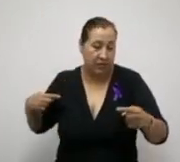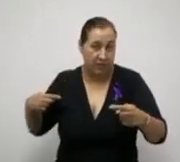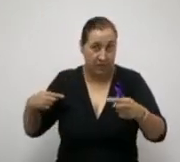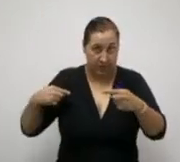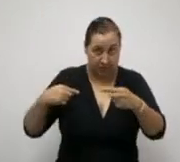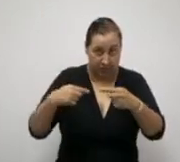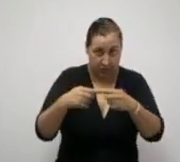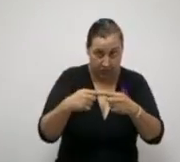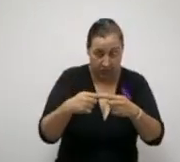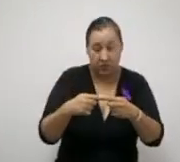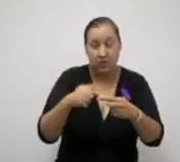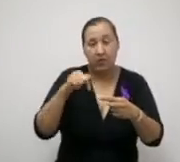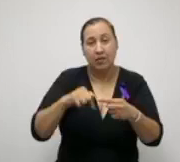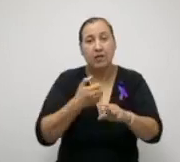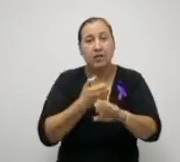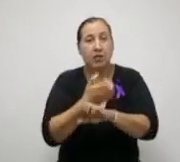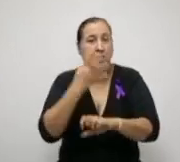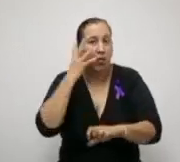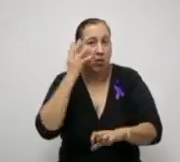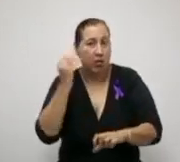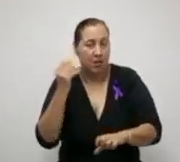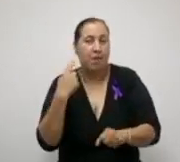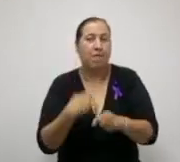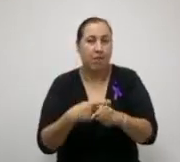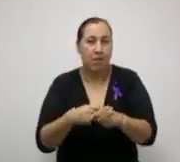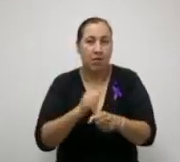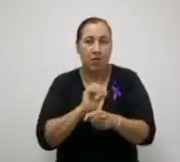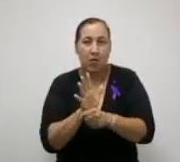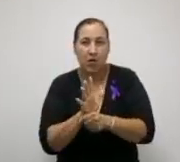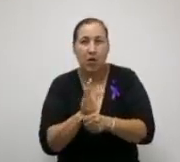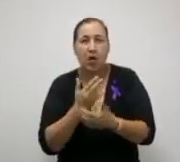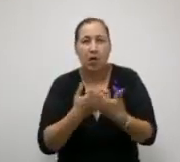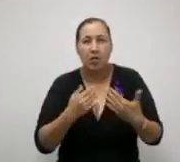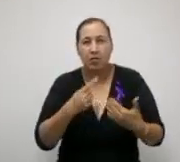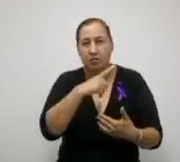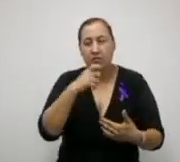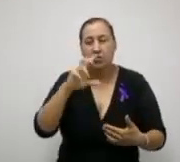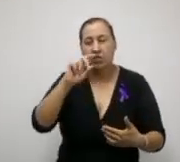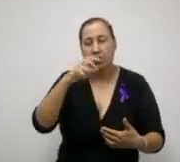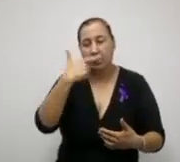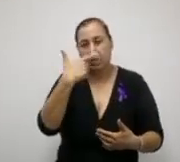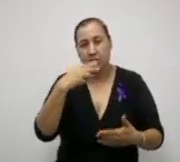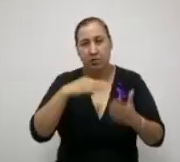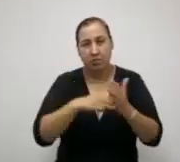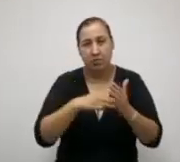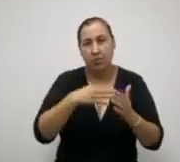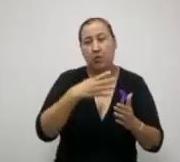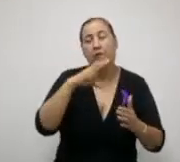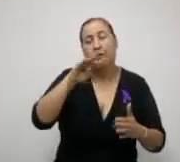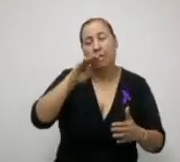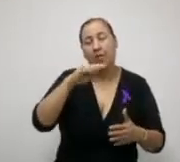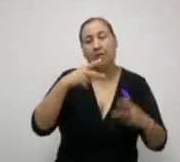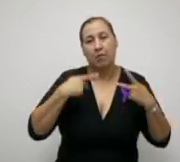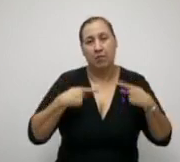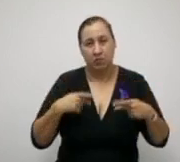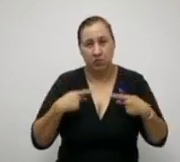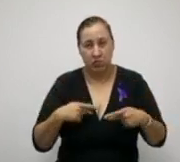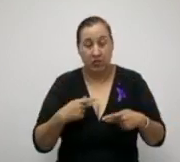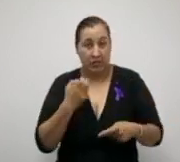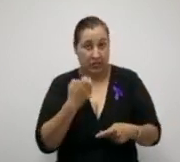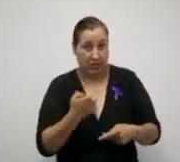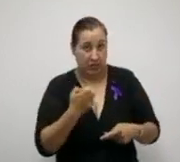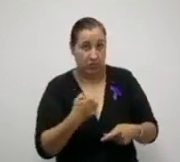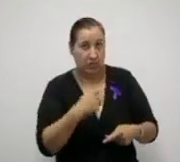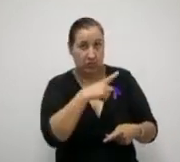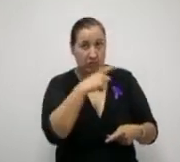esto desde el primer caso en el estado, y a la fecha ya se han estudiado a 137.090 pacientes, de los cuales